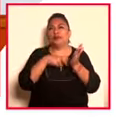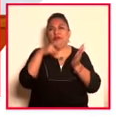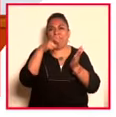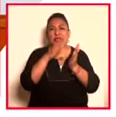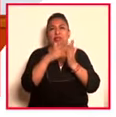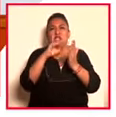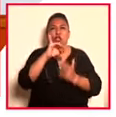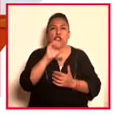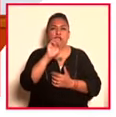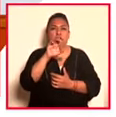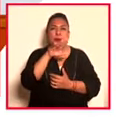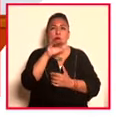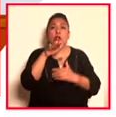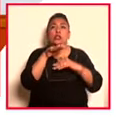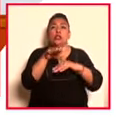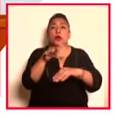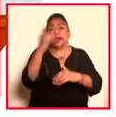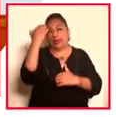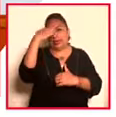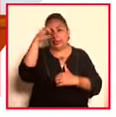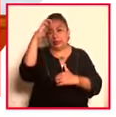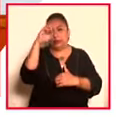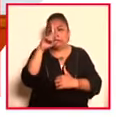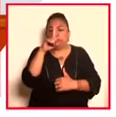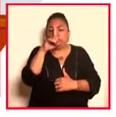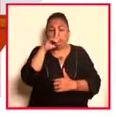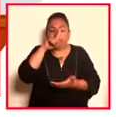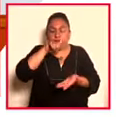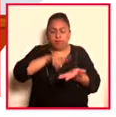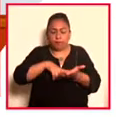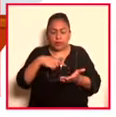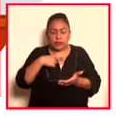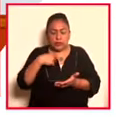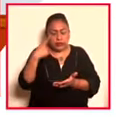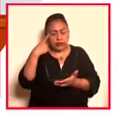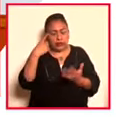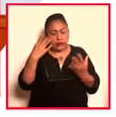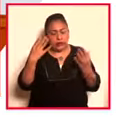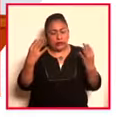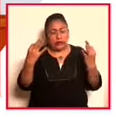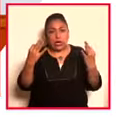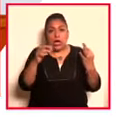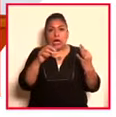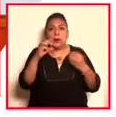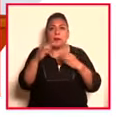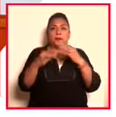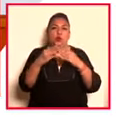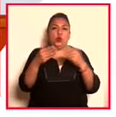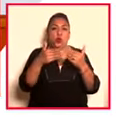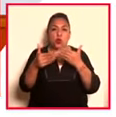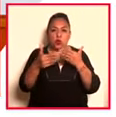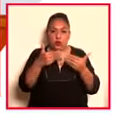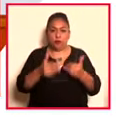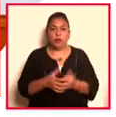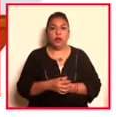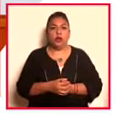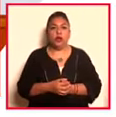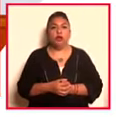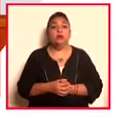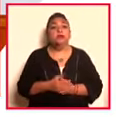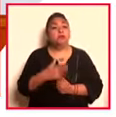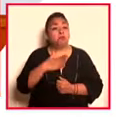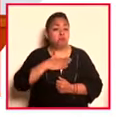Velasco, en torno a la experiencia del silencio interno y la contemplación en el mundo contemporáneo. Yo creo